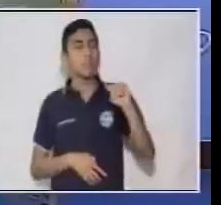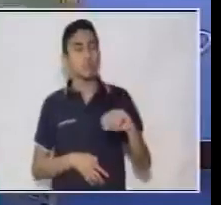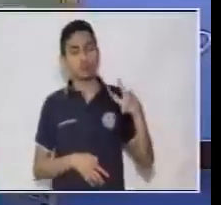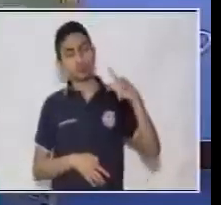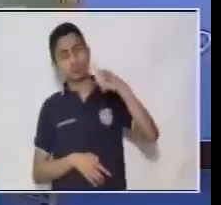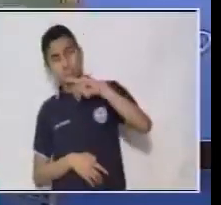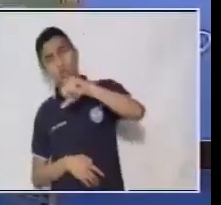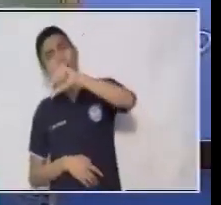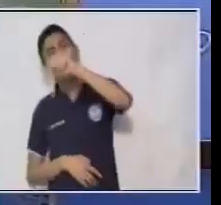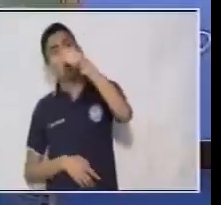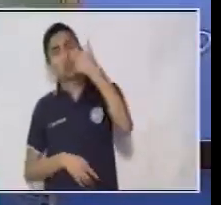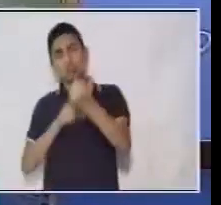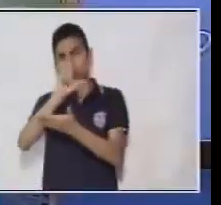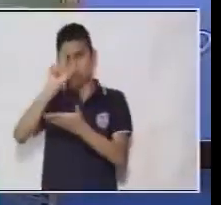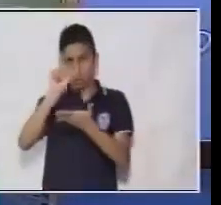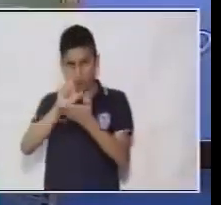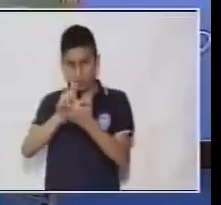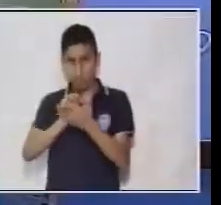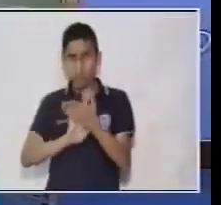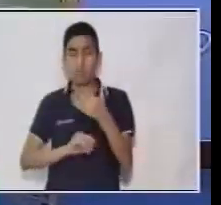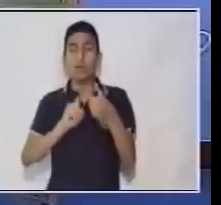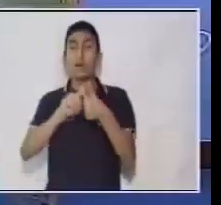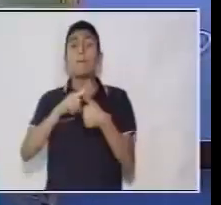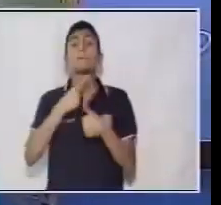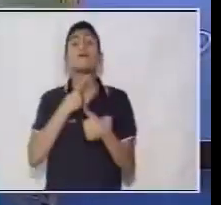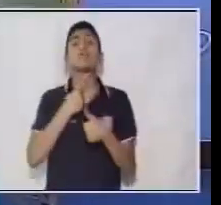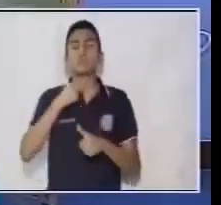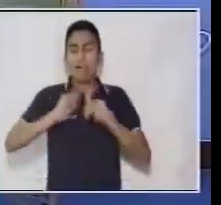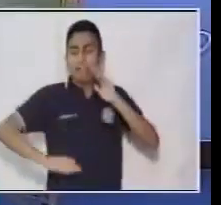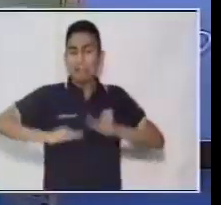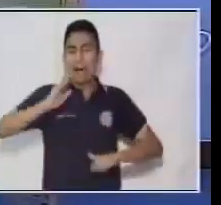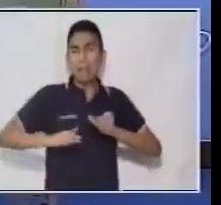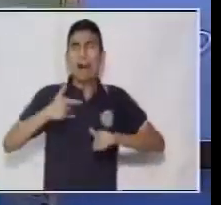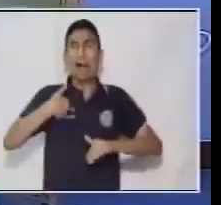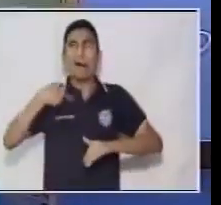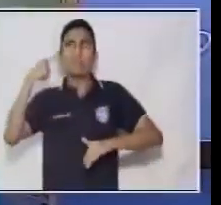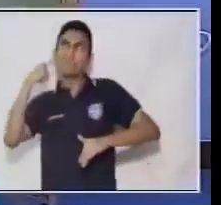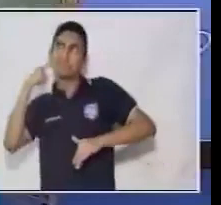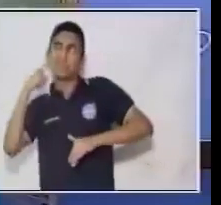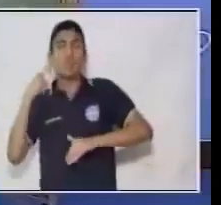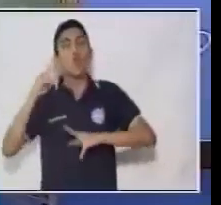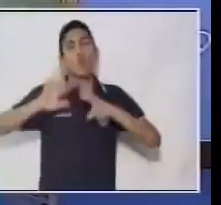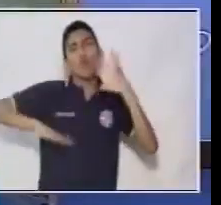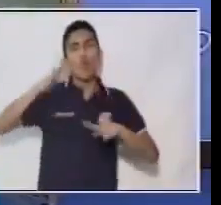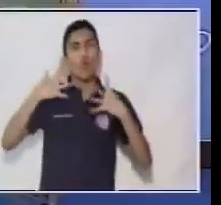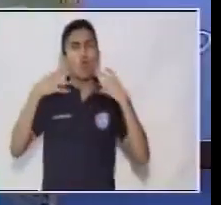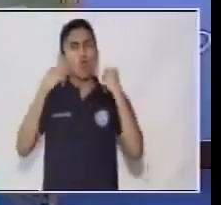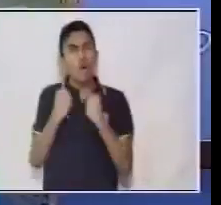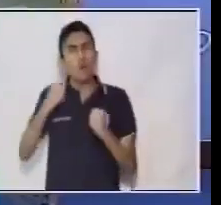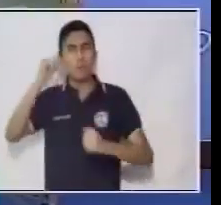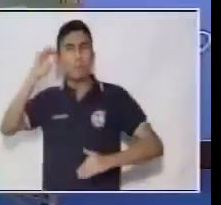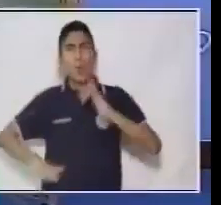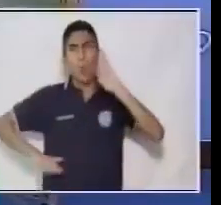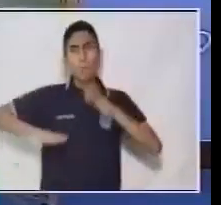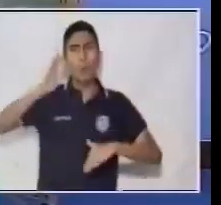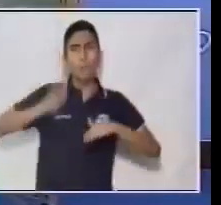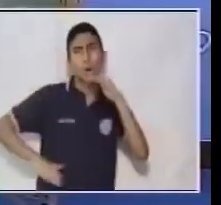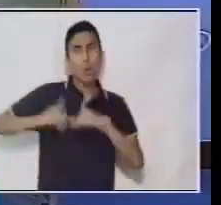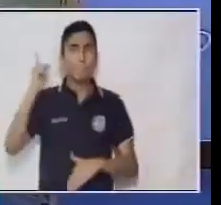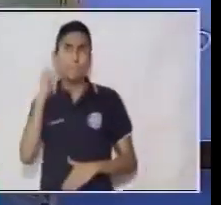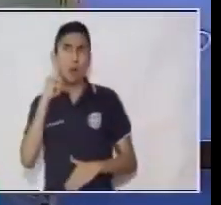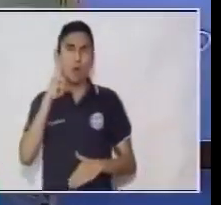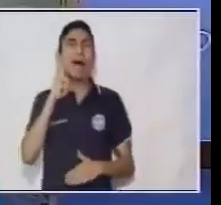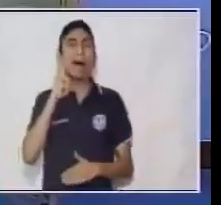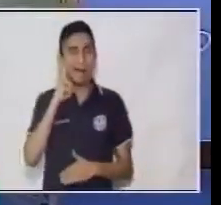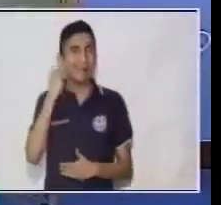ciudad. Me gusta el tambor porque suena fuerte. ¡Muy bien! El día